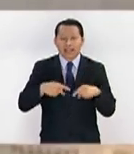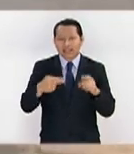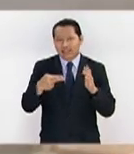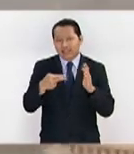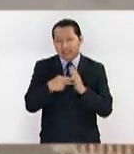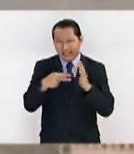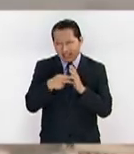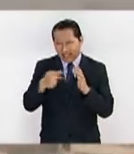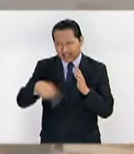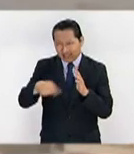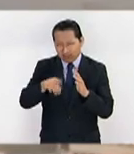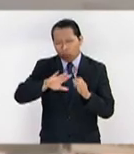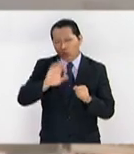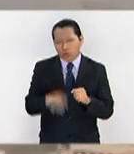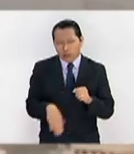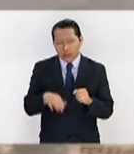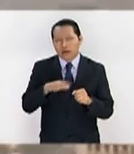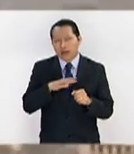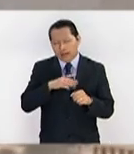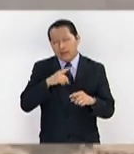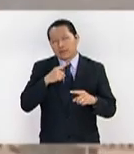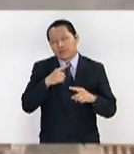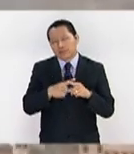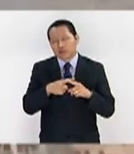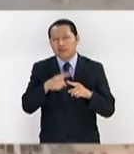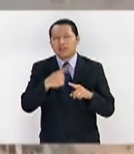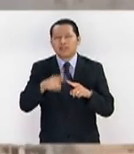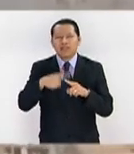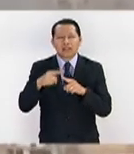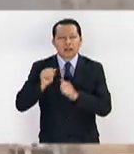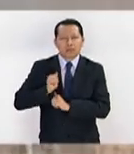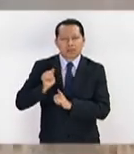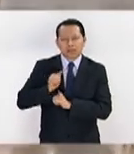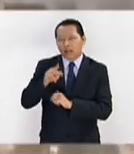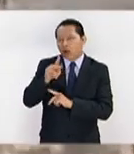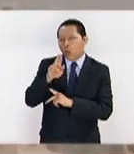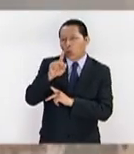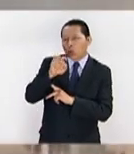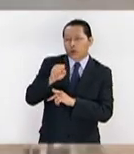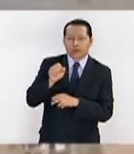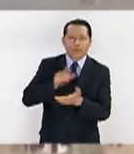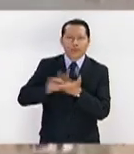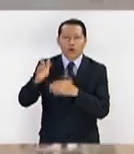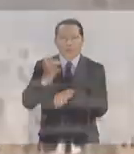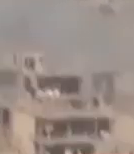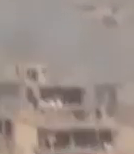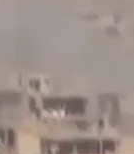Siria Democrática, encabezadas por milicias kurdas y que tienen el apoyo de Estados Unidos.